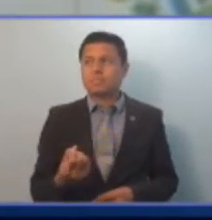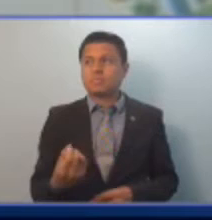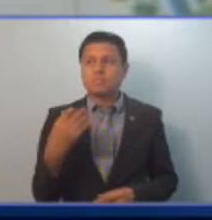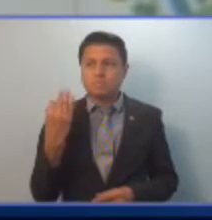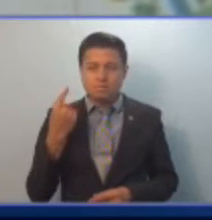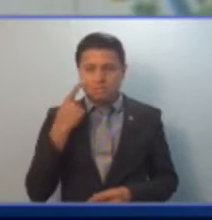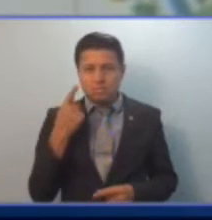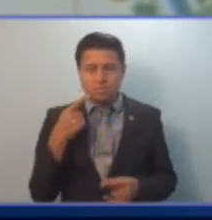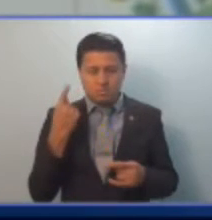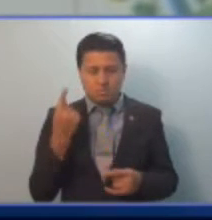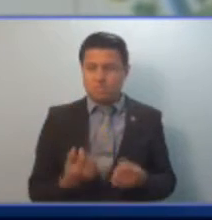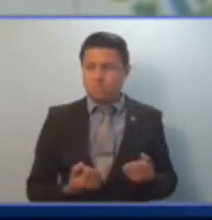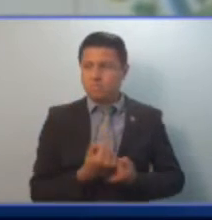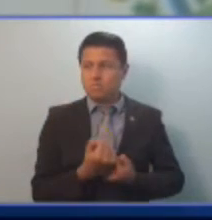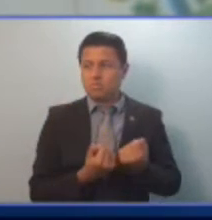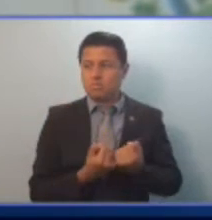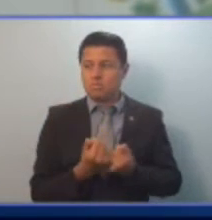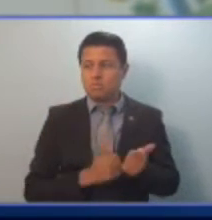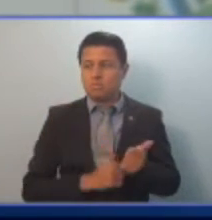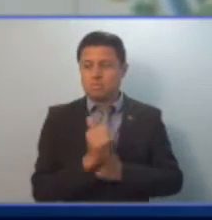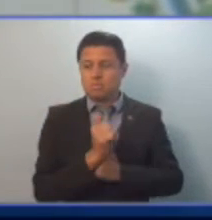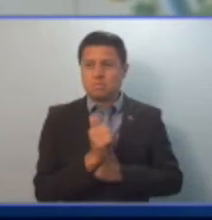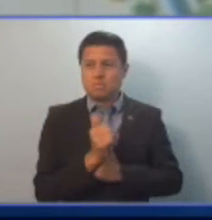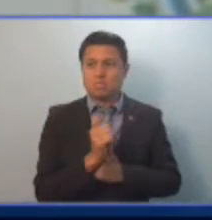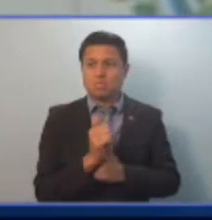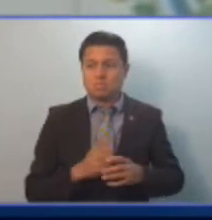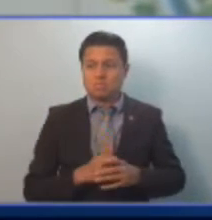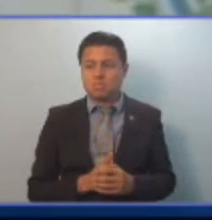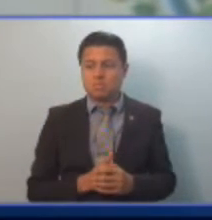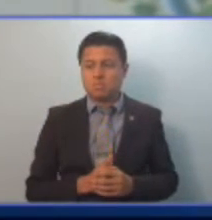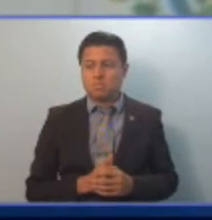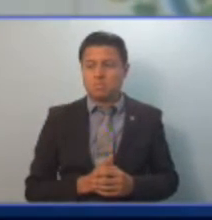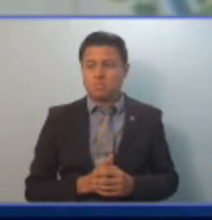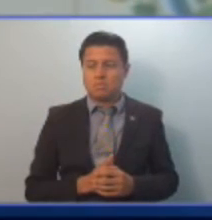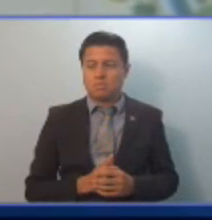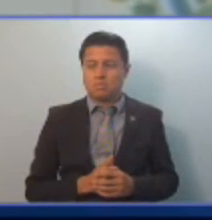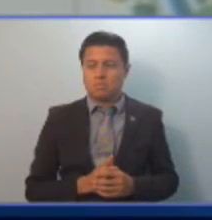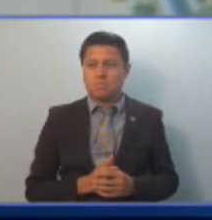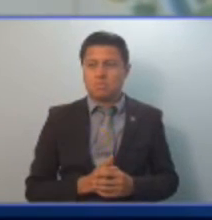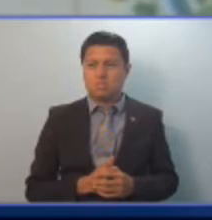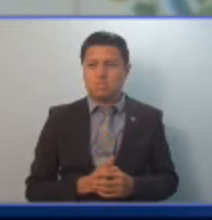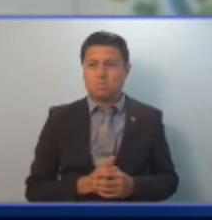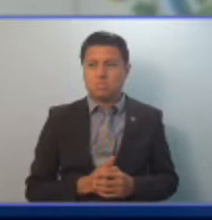caminar, y ahí donde yo dije al principio que yo veía diezmada